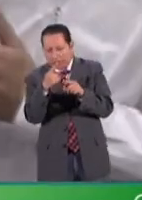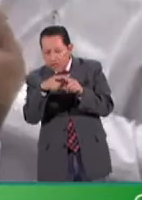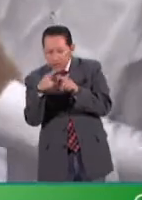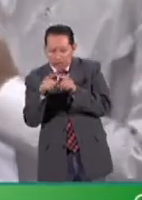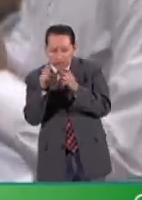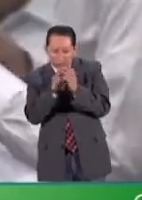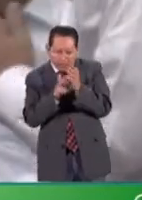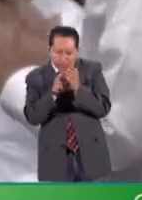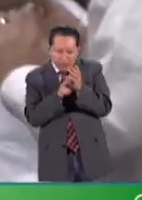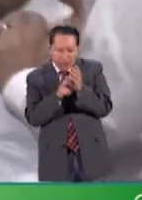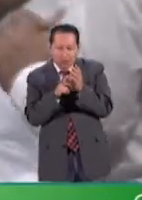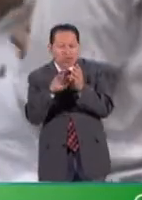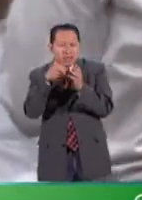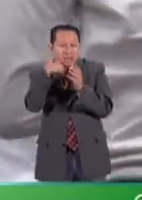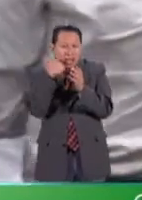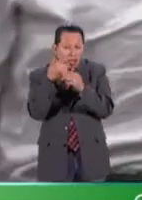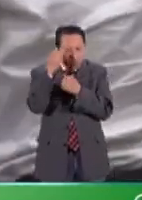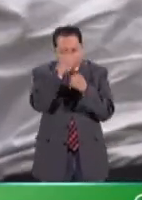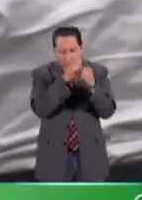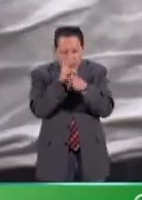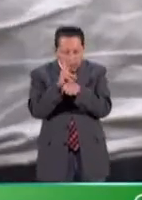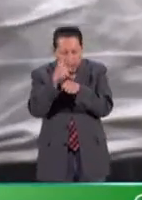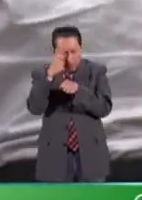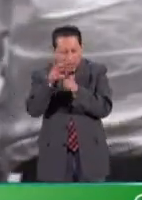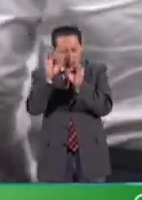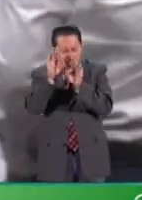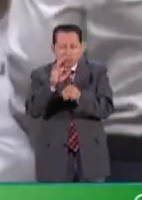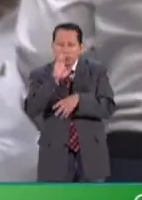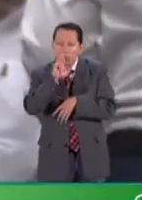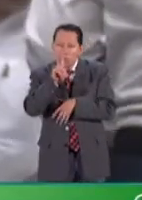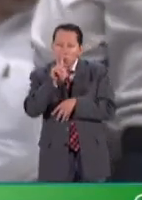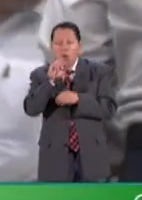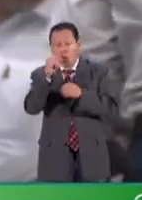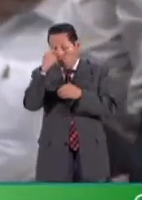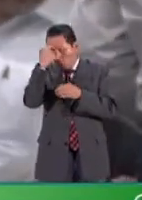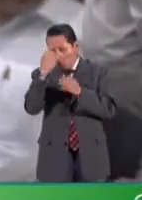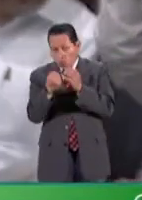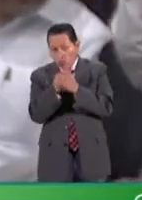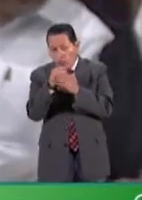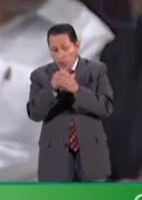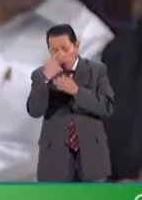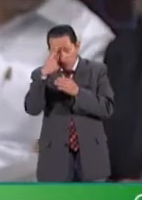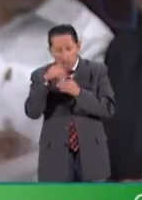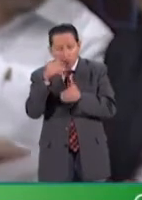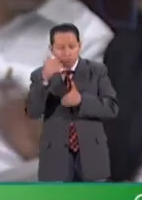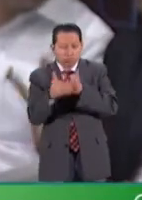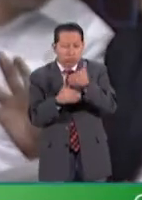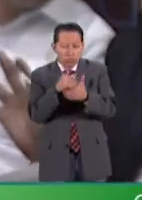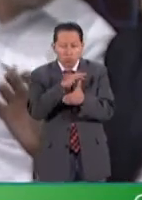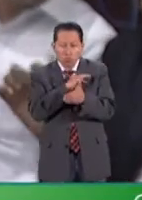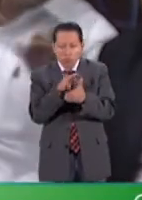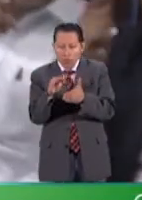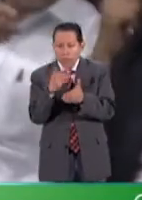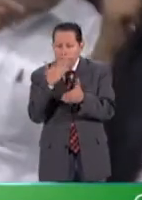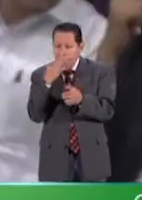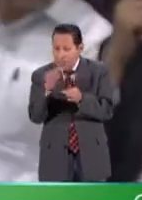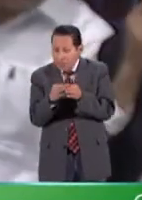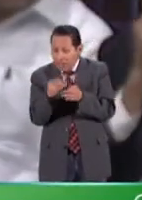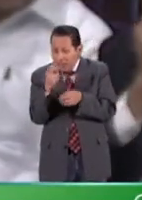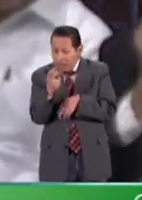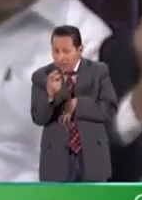quieren evaluar su desempeño para hacerlo más eficaz o innovar en su funcionamiento para hacerlo más